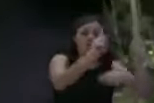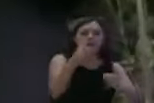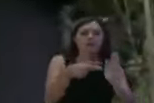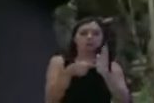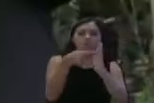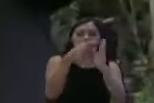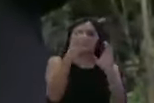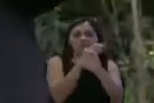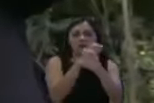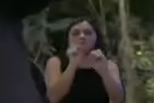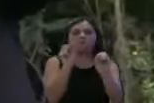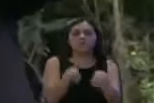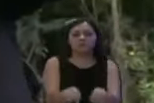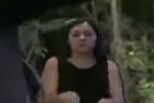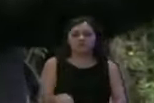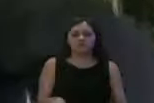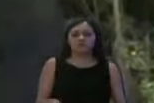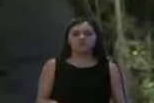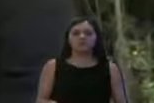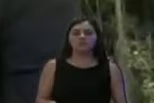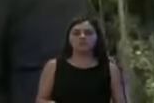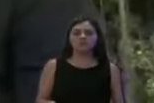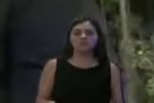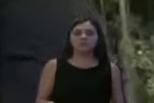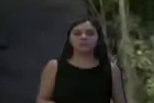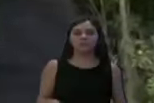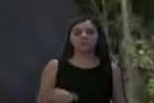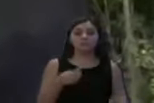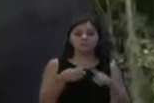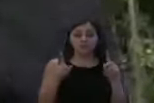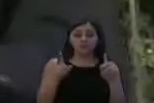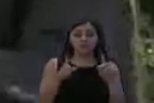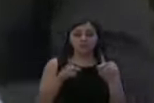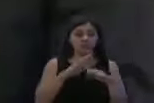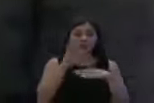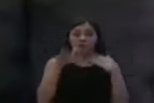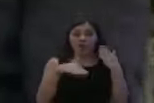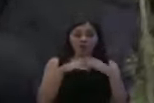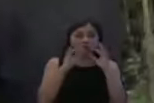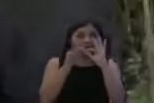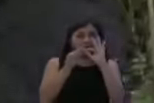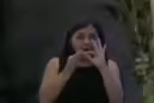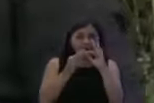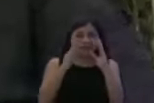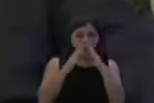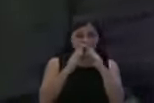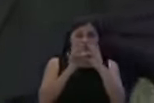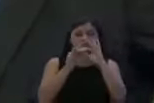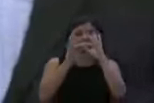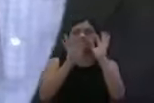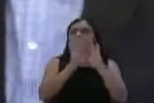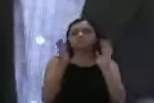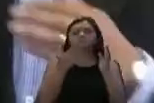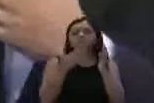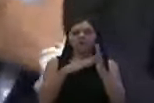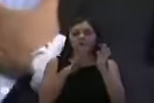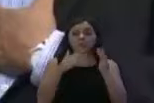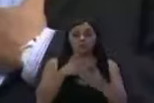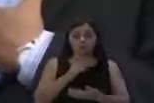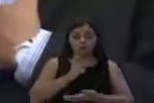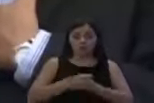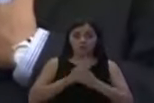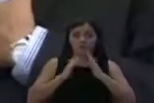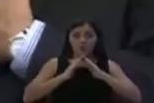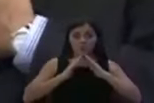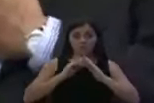Pero considerando lo que hubieran ganado poniendo esa plata en el banco considerando todos los arreglos porque ese también es el cuento si yo compré mi casita